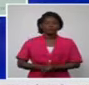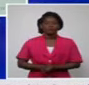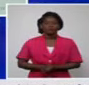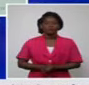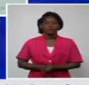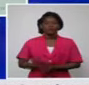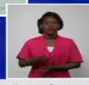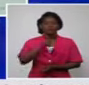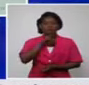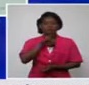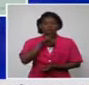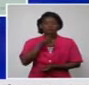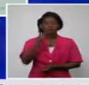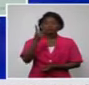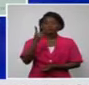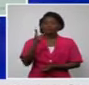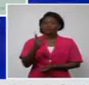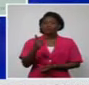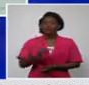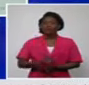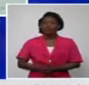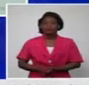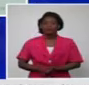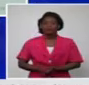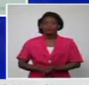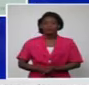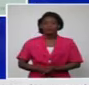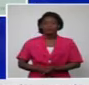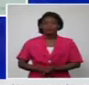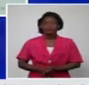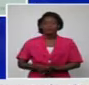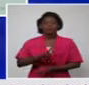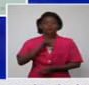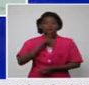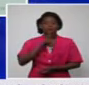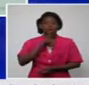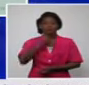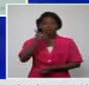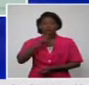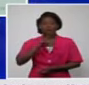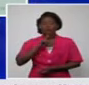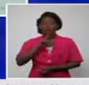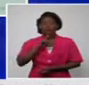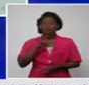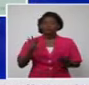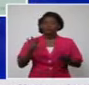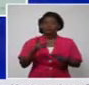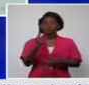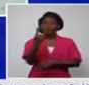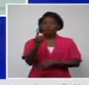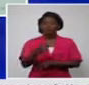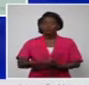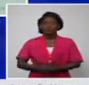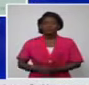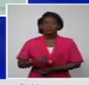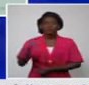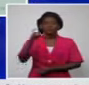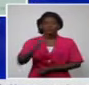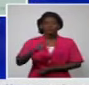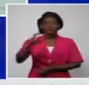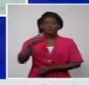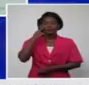1 cada uno, y Majagua con 1 caso autóctono. En Camagüey también se ha ido